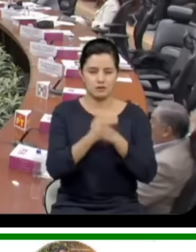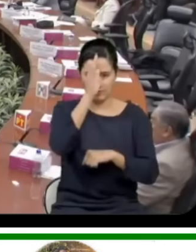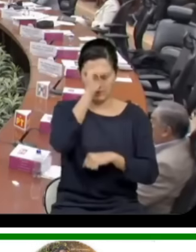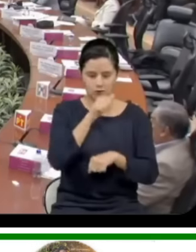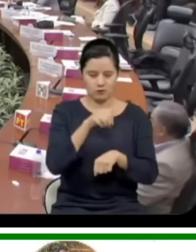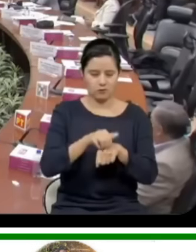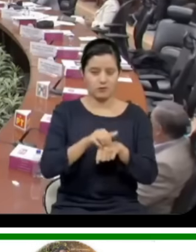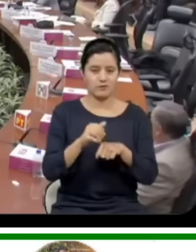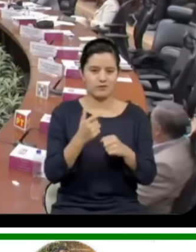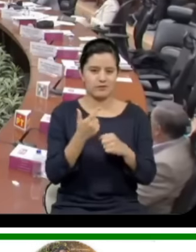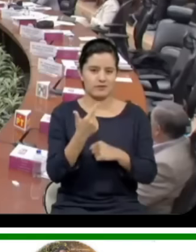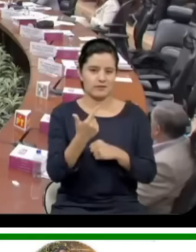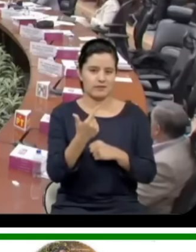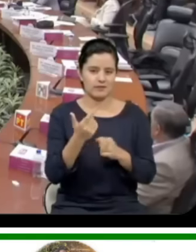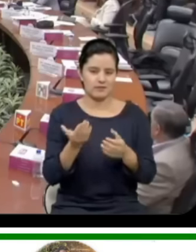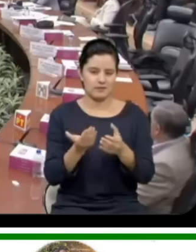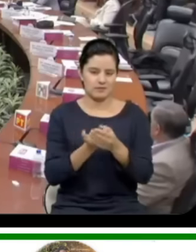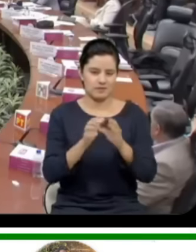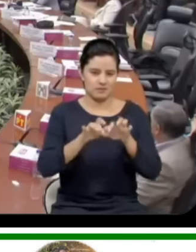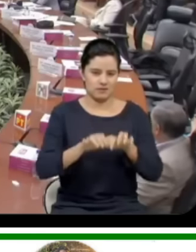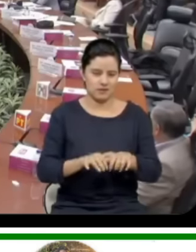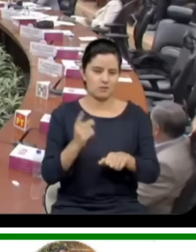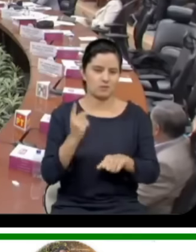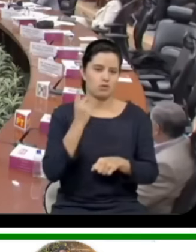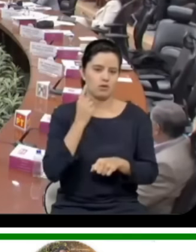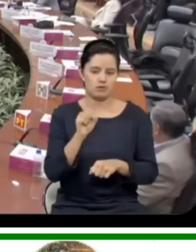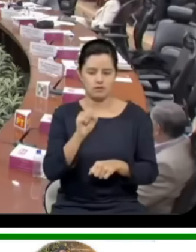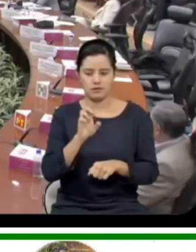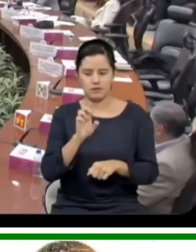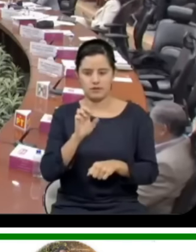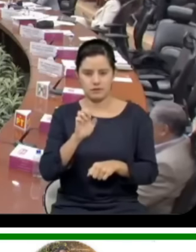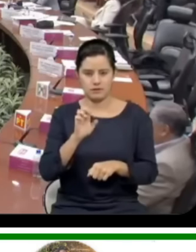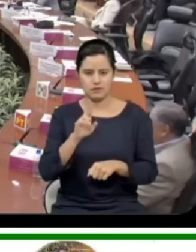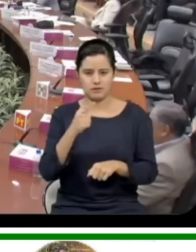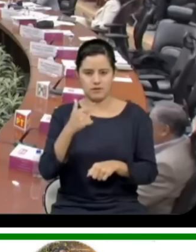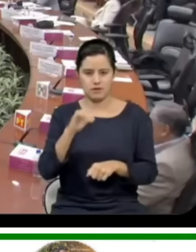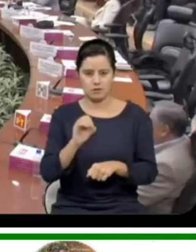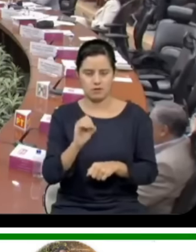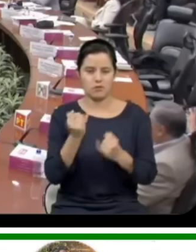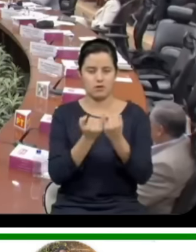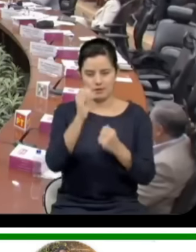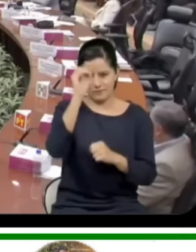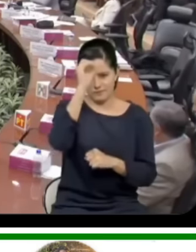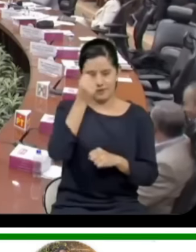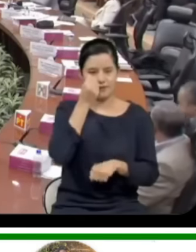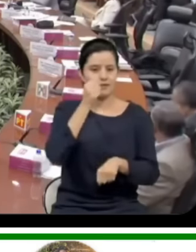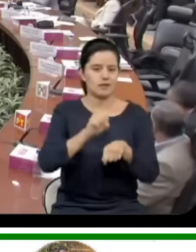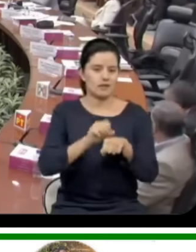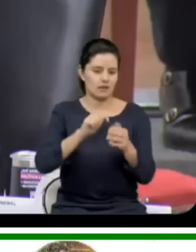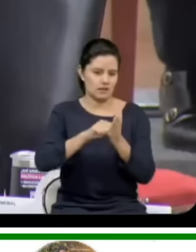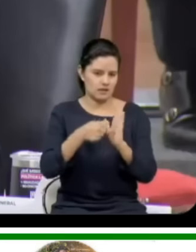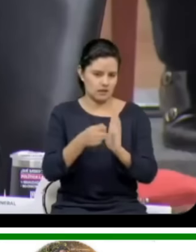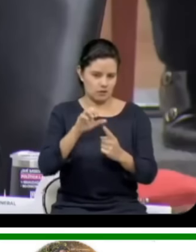las preguntas que llevará este debate Lo que sí es un hecho es que la